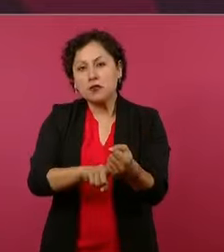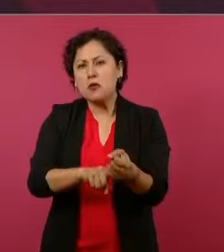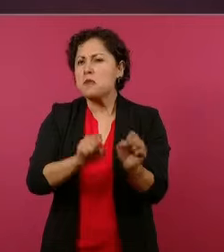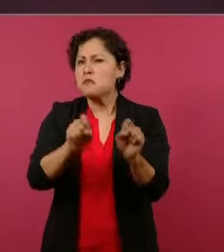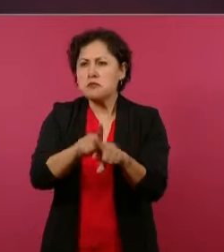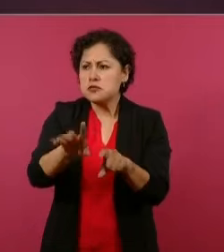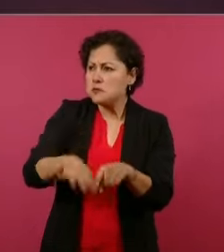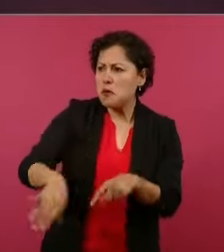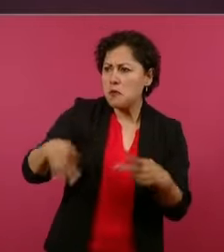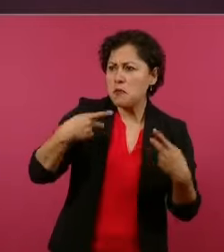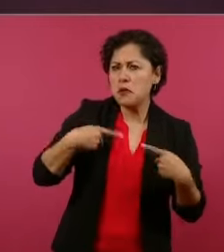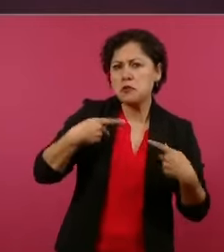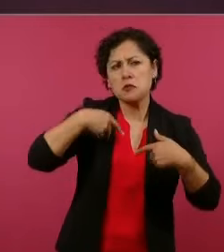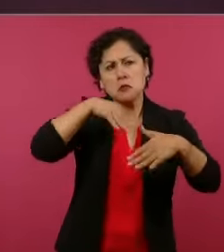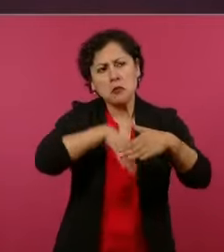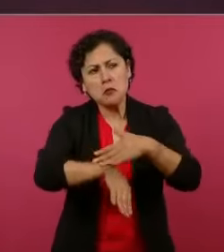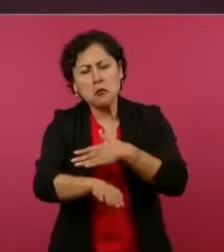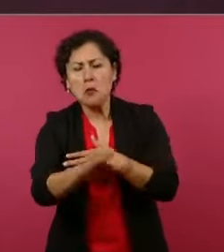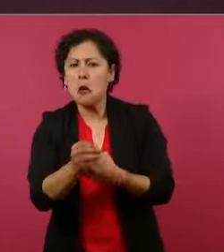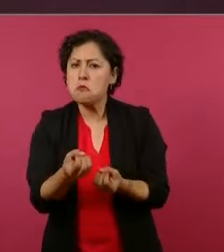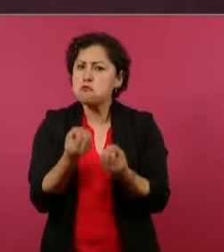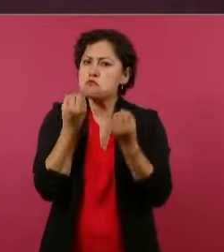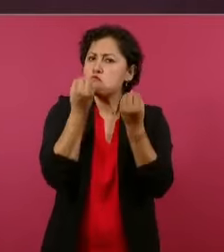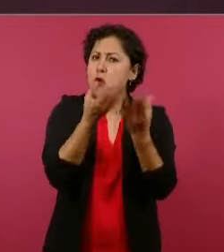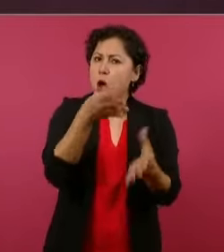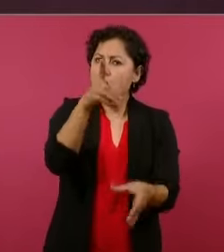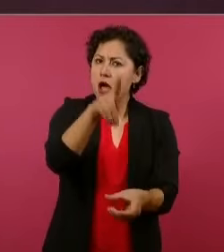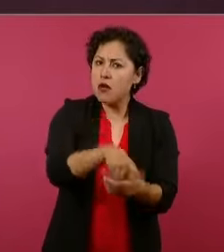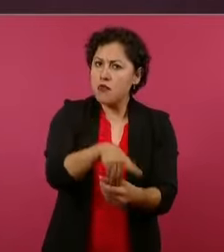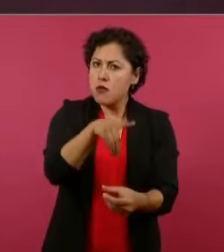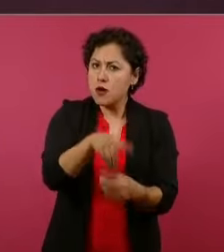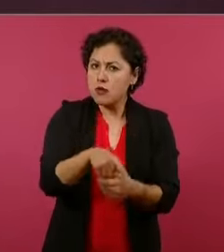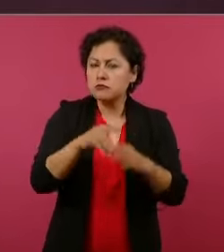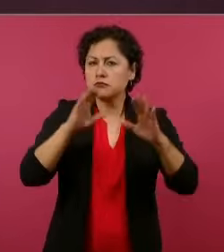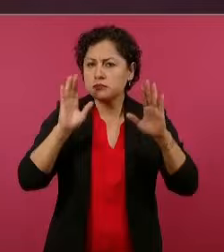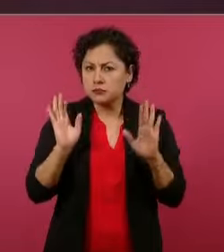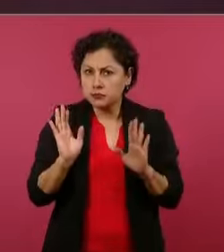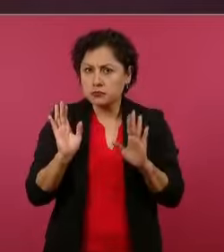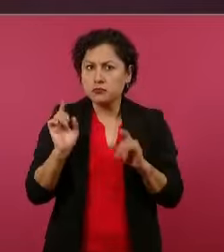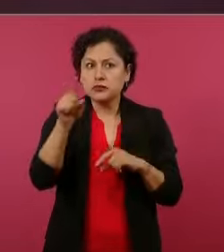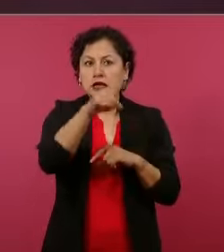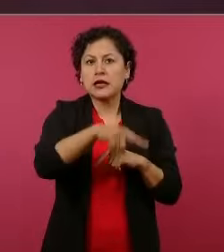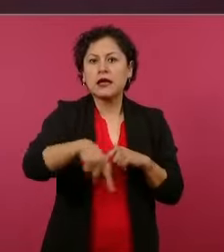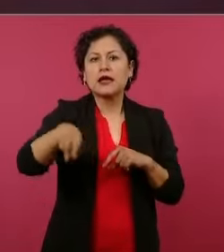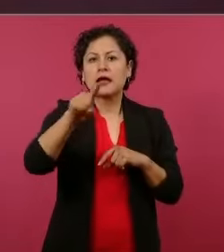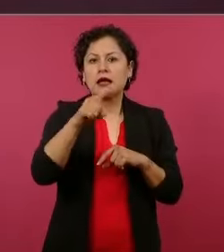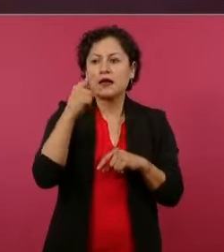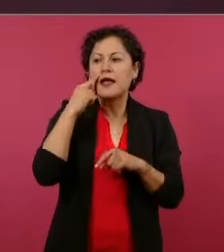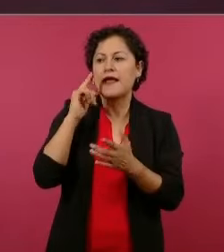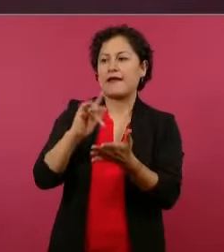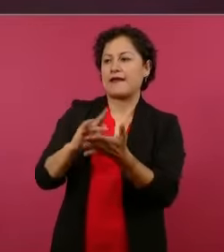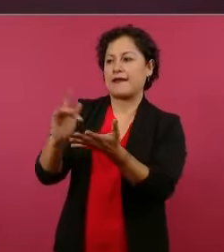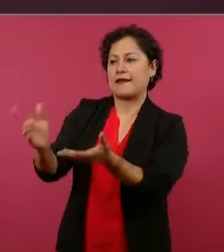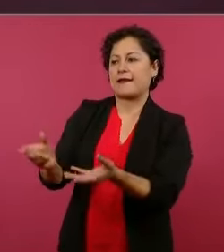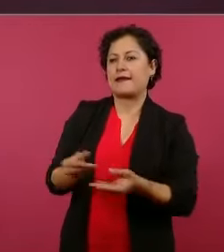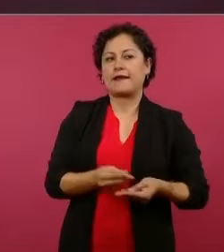aportar y que ese recurso lo utilizan para otras necesidades